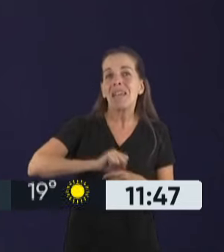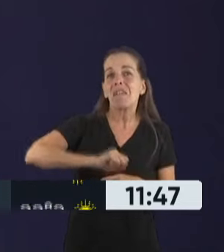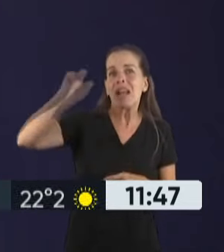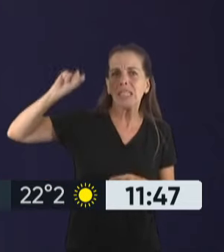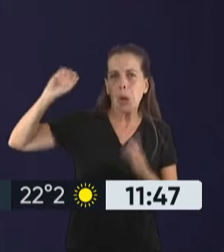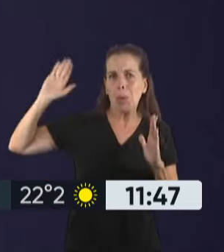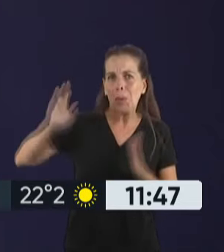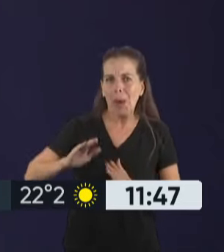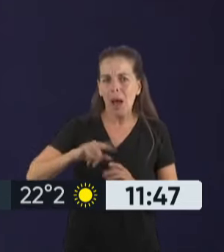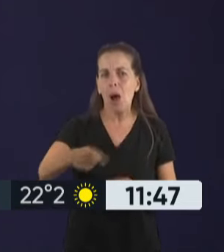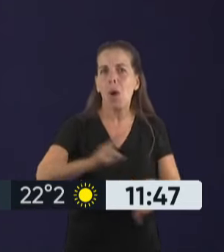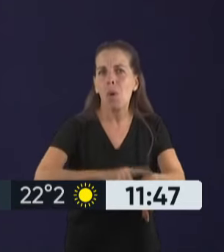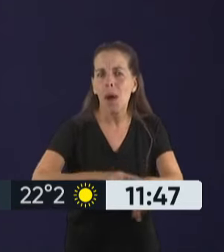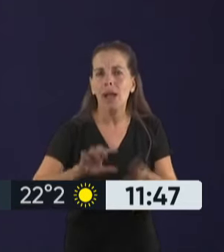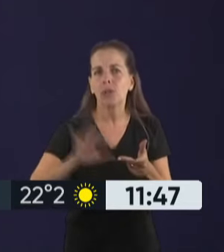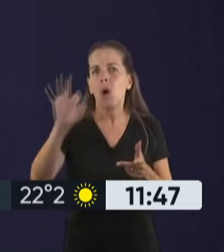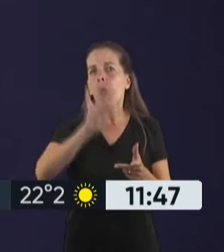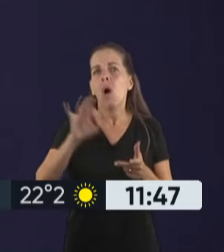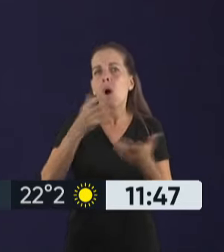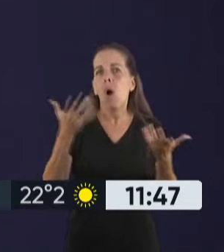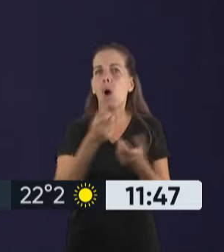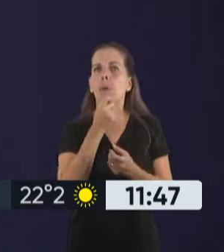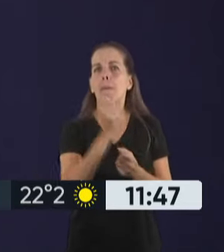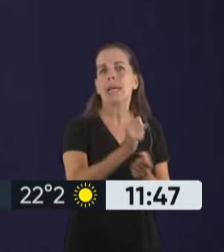o cuándo va a ocurrir la